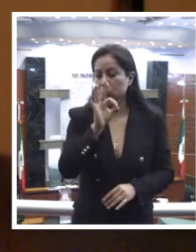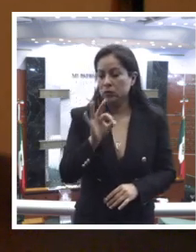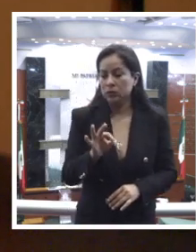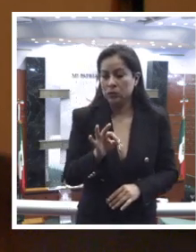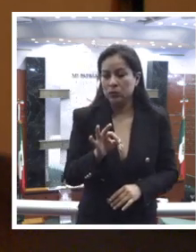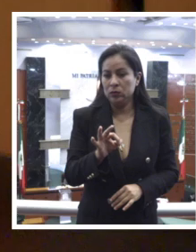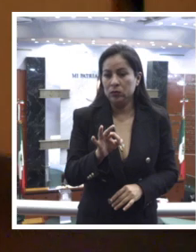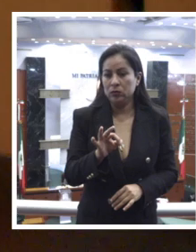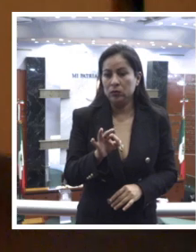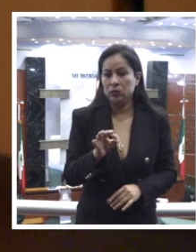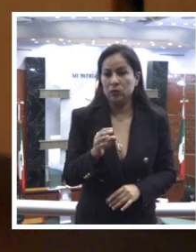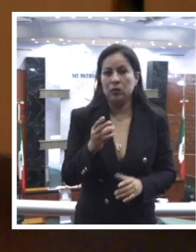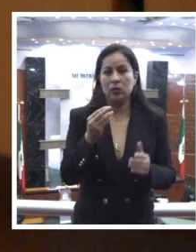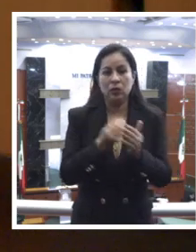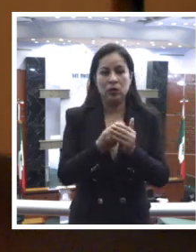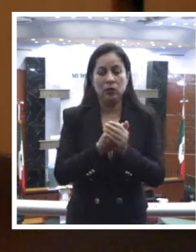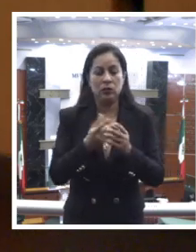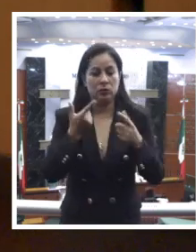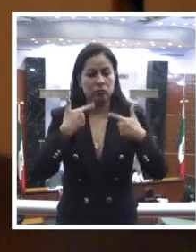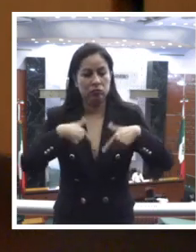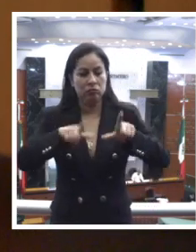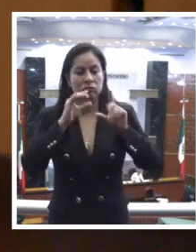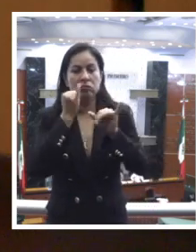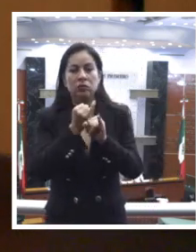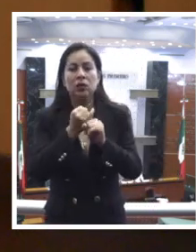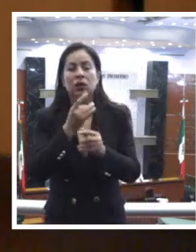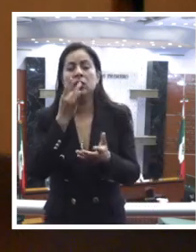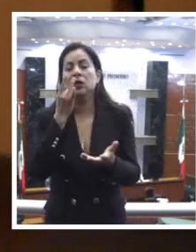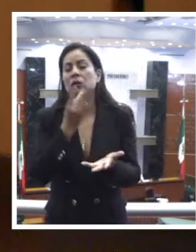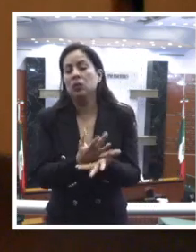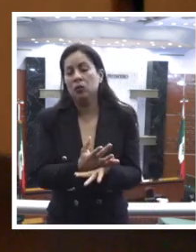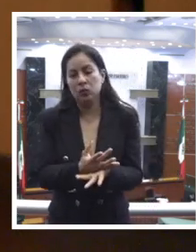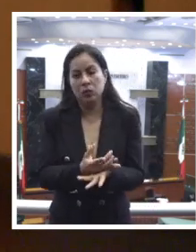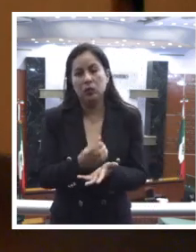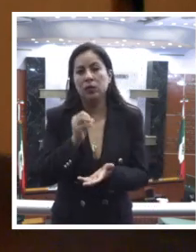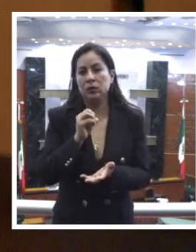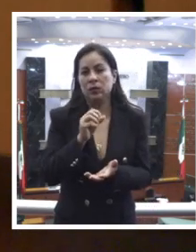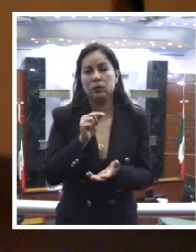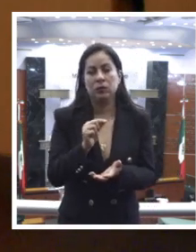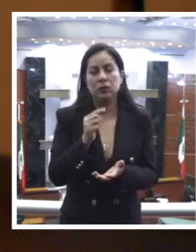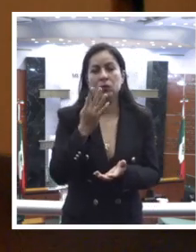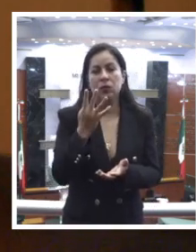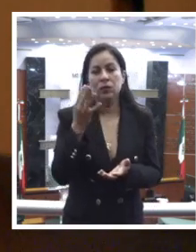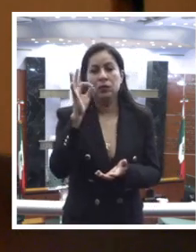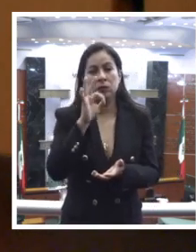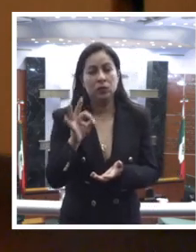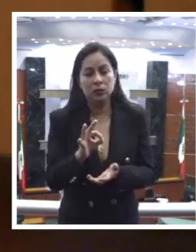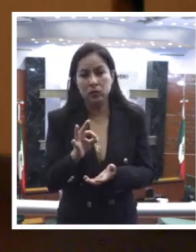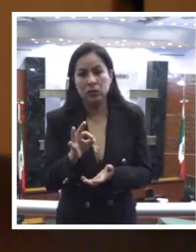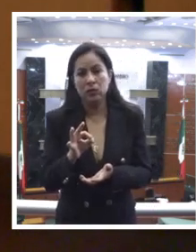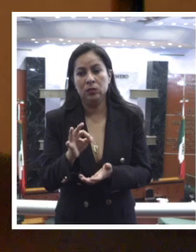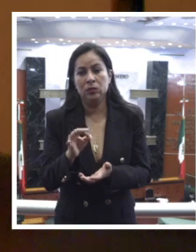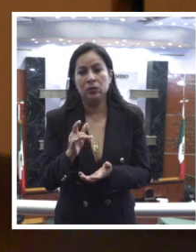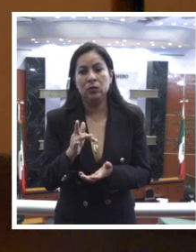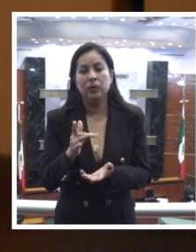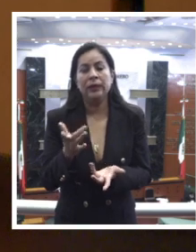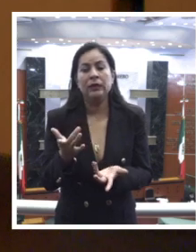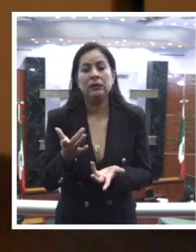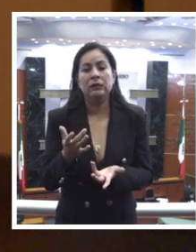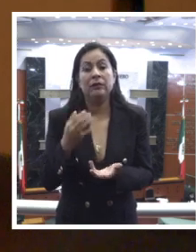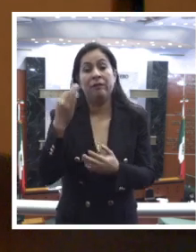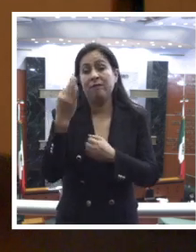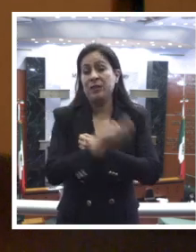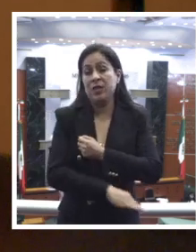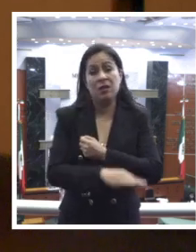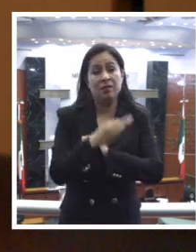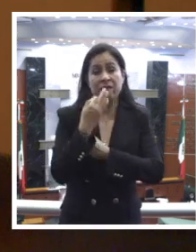1.6% en clases virtuales y solamente el 0.4% en